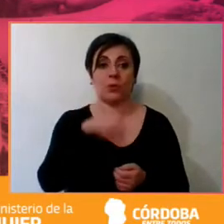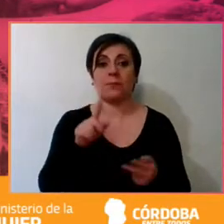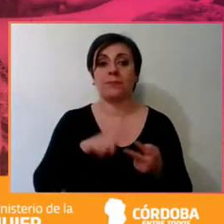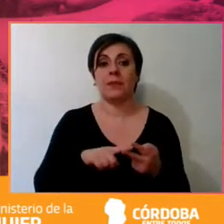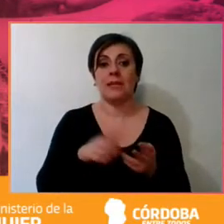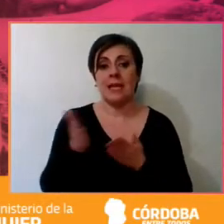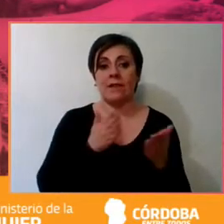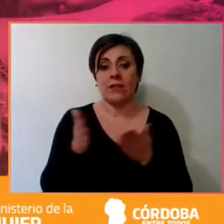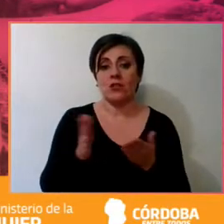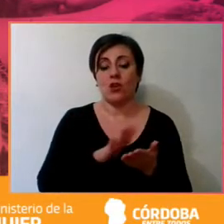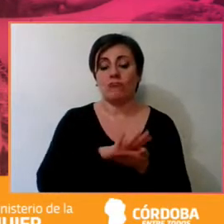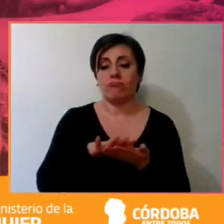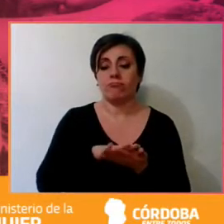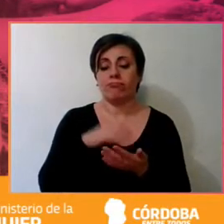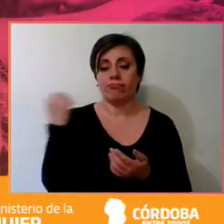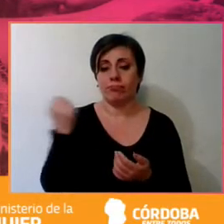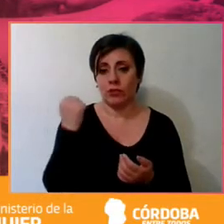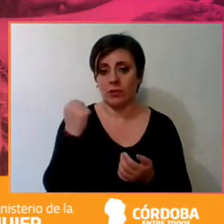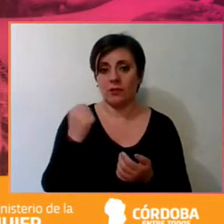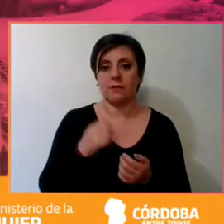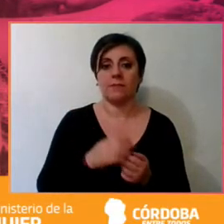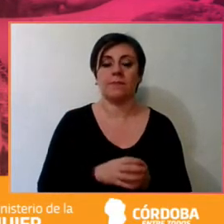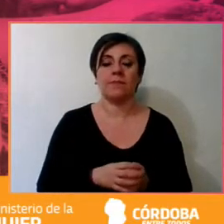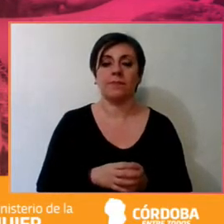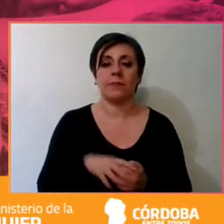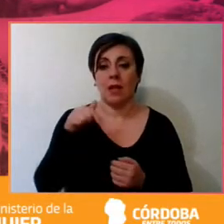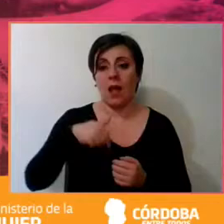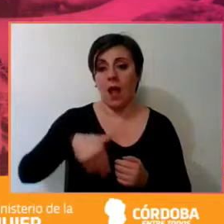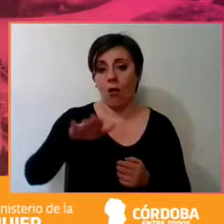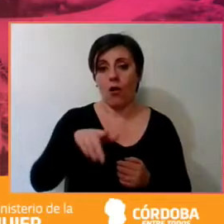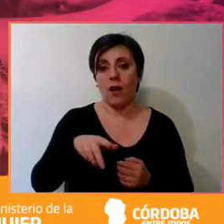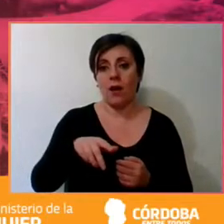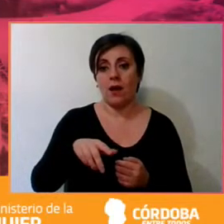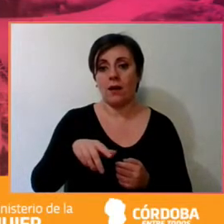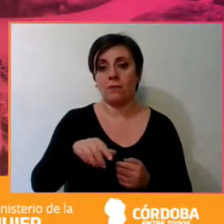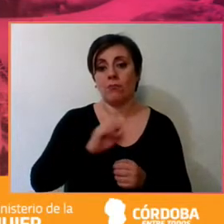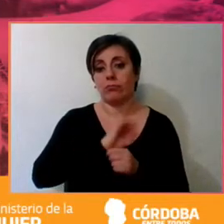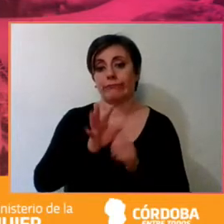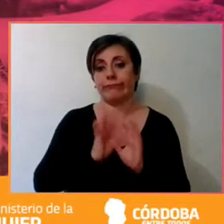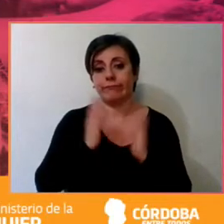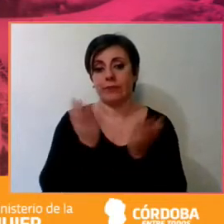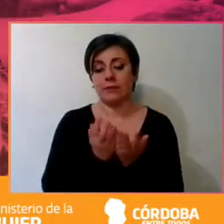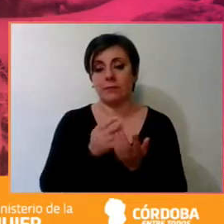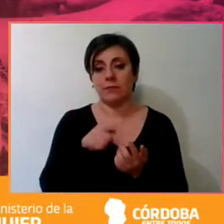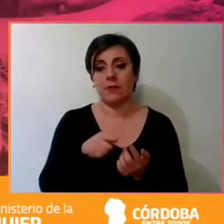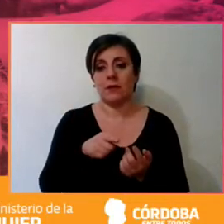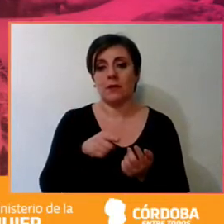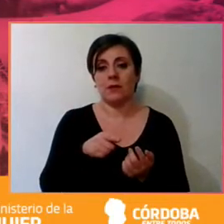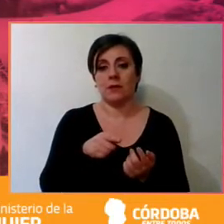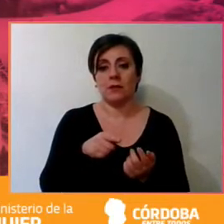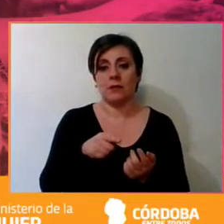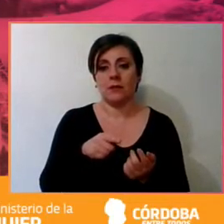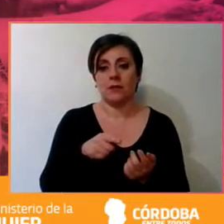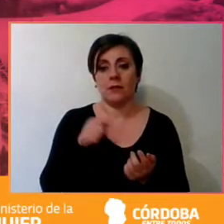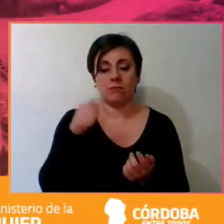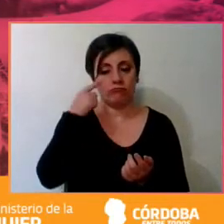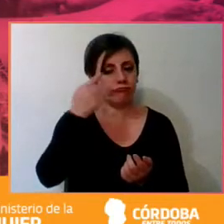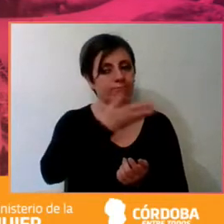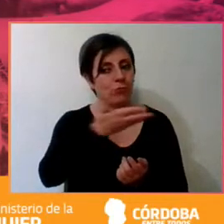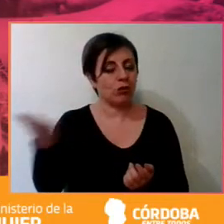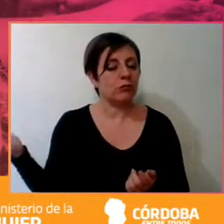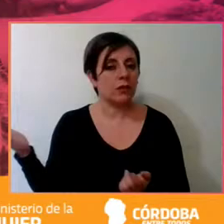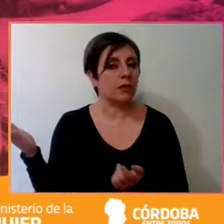esenciales, que tiene que ver justamente con algo que ahora, en el marco del COVID, ha quedado muy, muy en evidencia